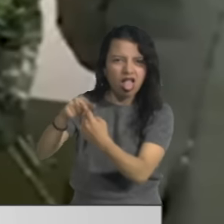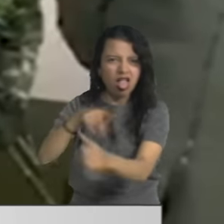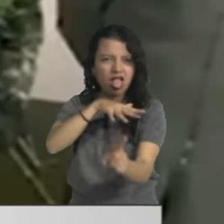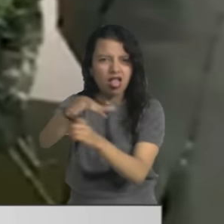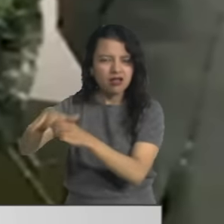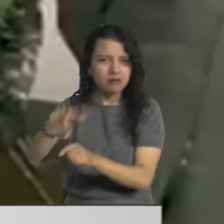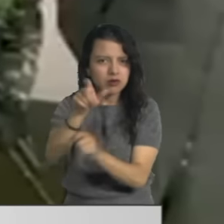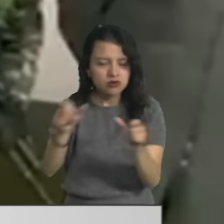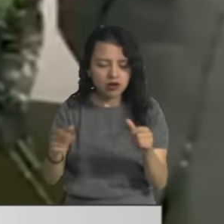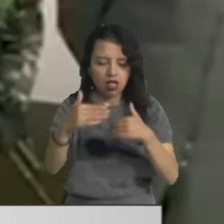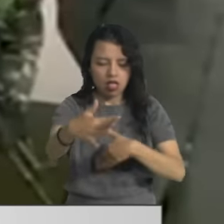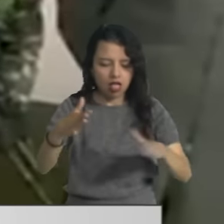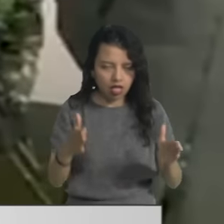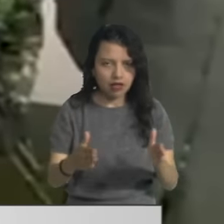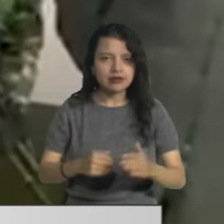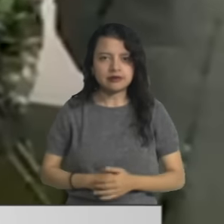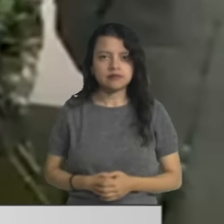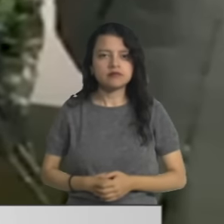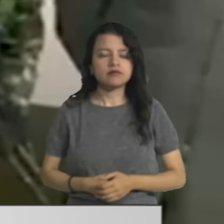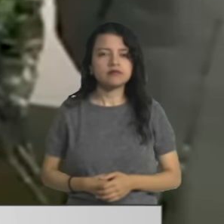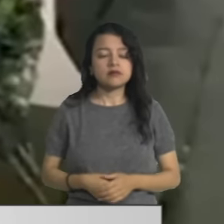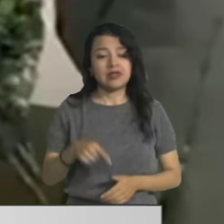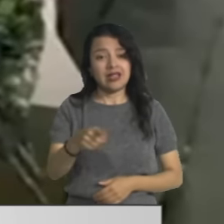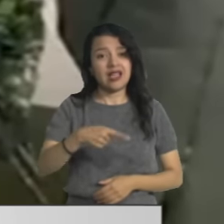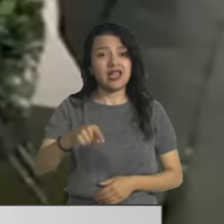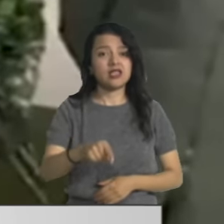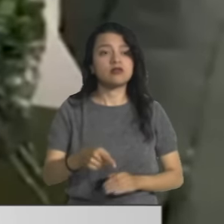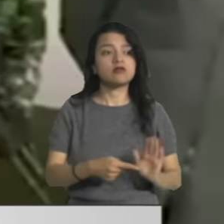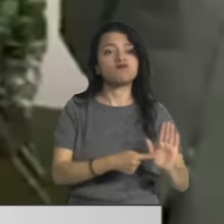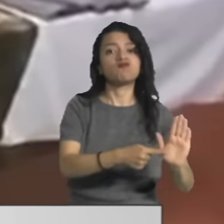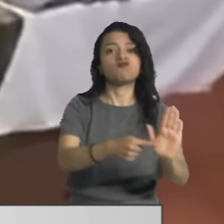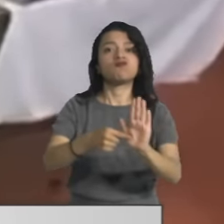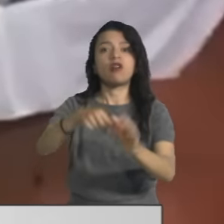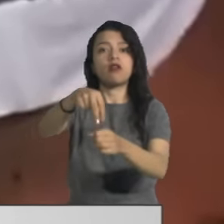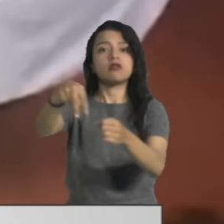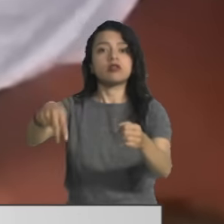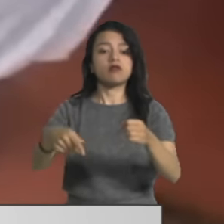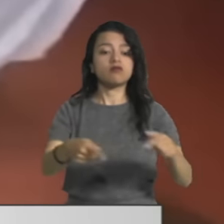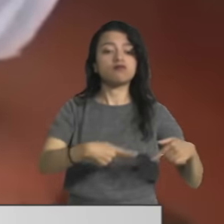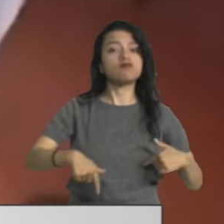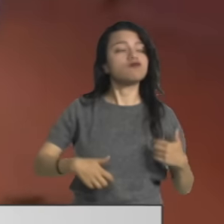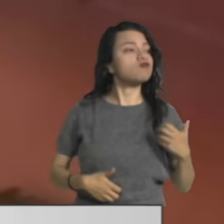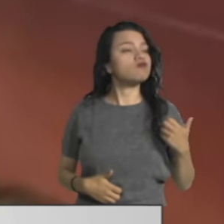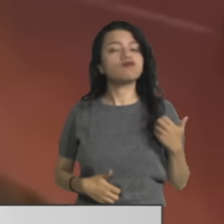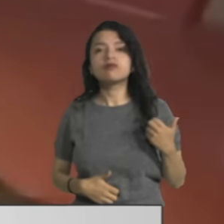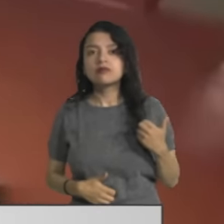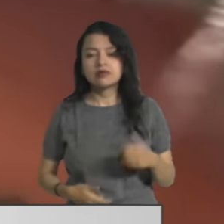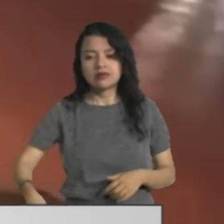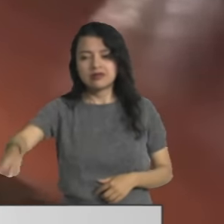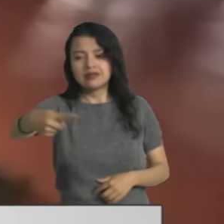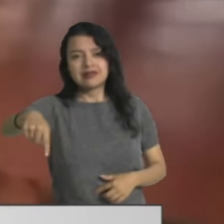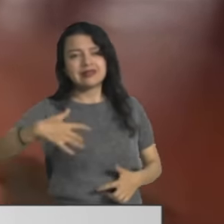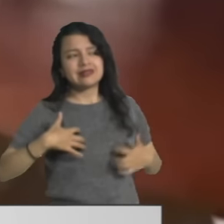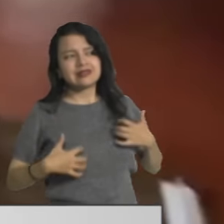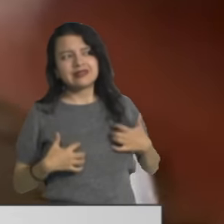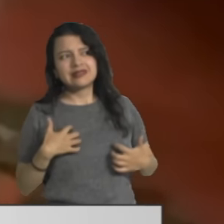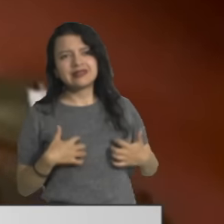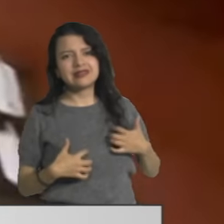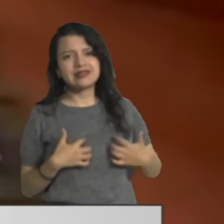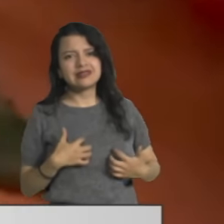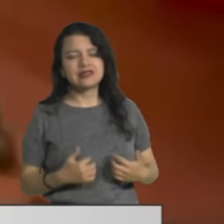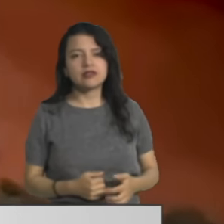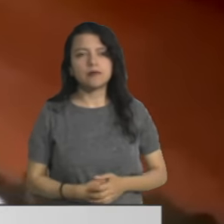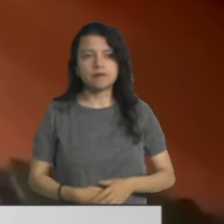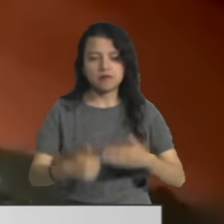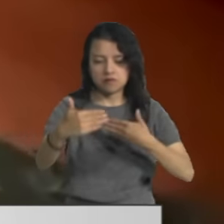zozobra, constreñimiento y presión a nuestra población civil. Los capturados y el material incautado fueron puestos a disposición